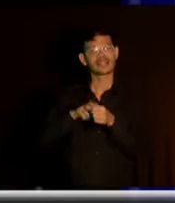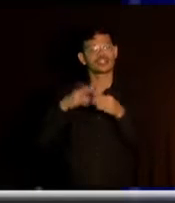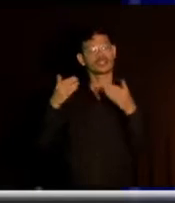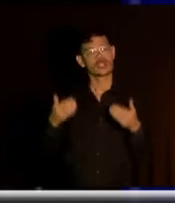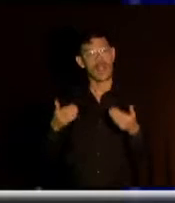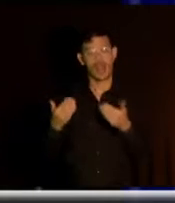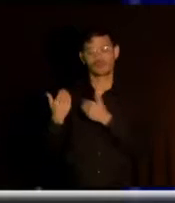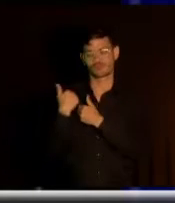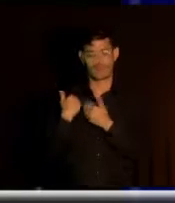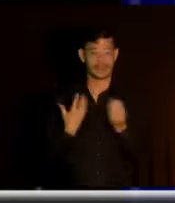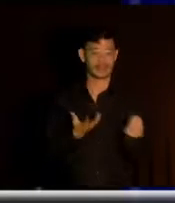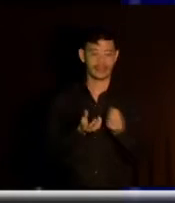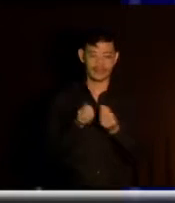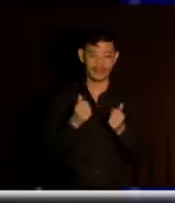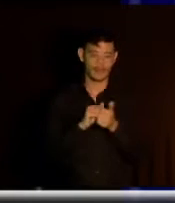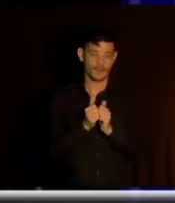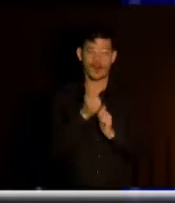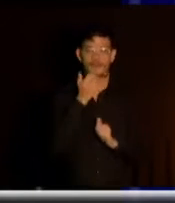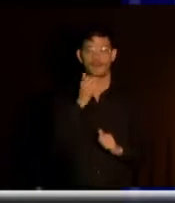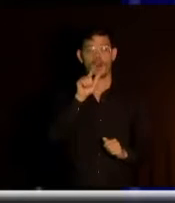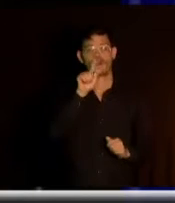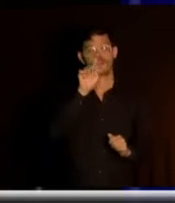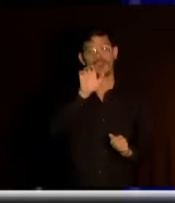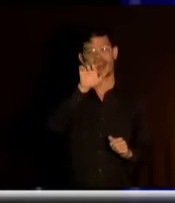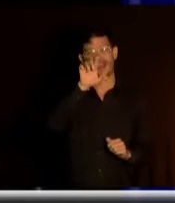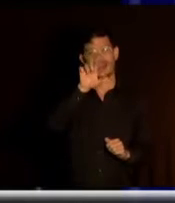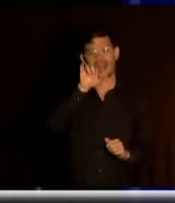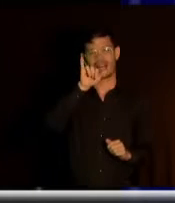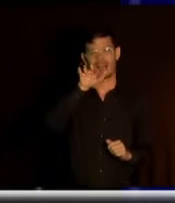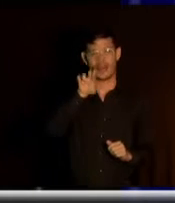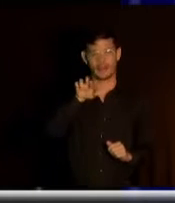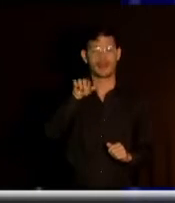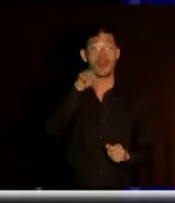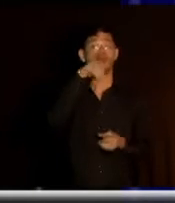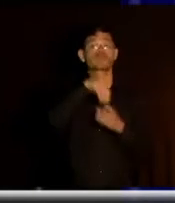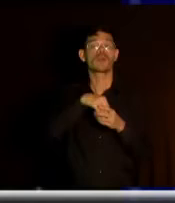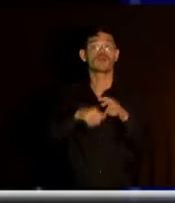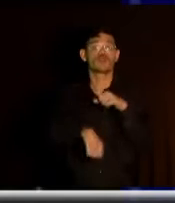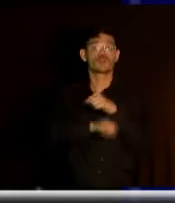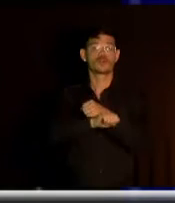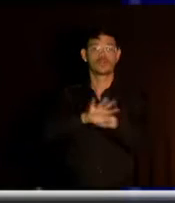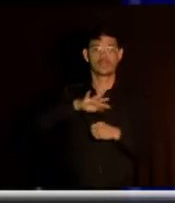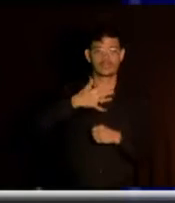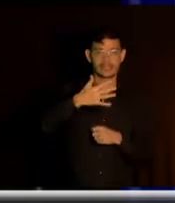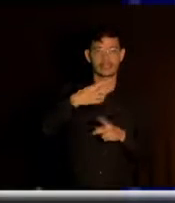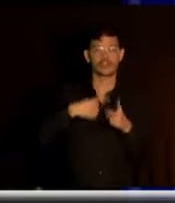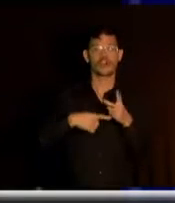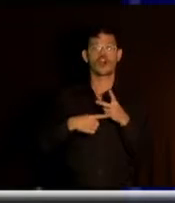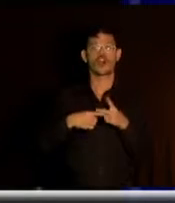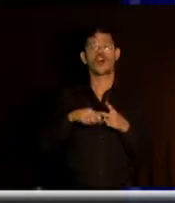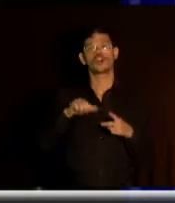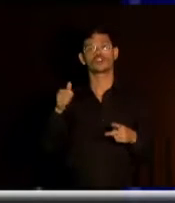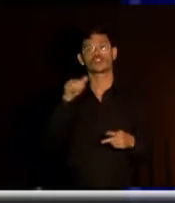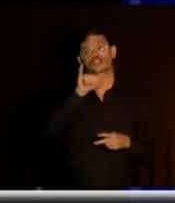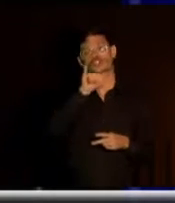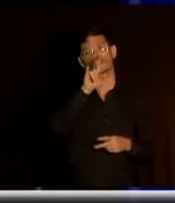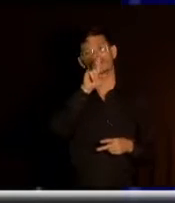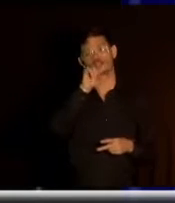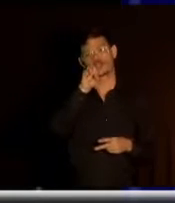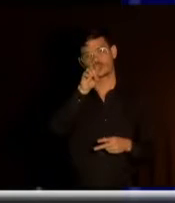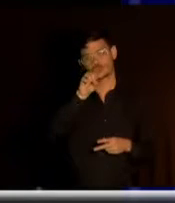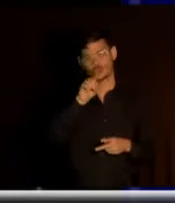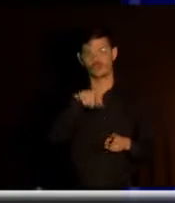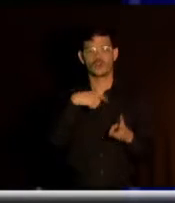ejemplo, Fedelib que tiene fútbol 5, judo y golbol. ¿Sí? Es decir, que va a haber